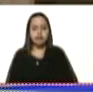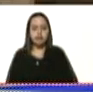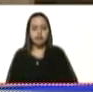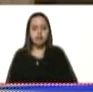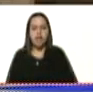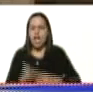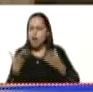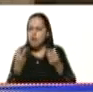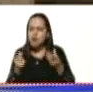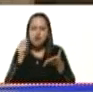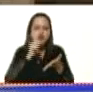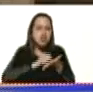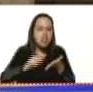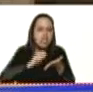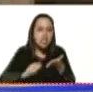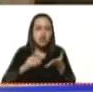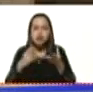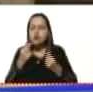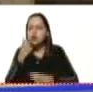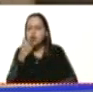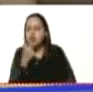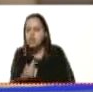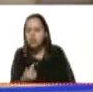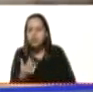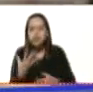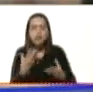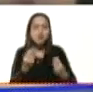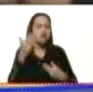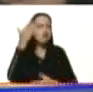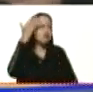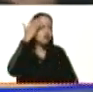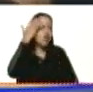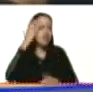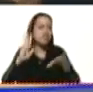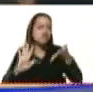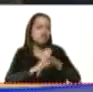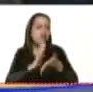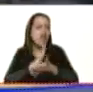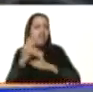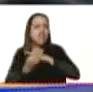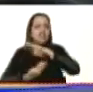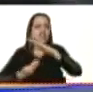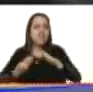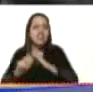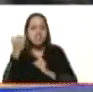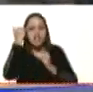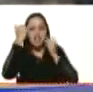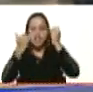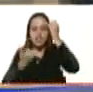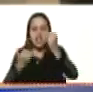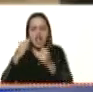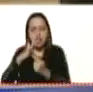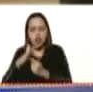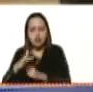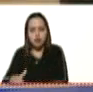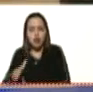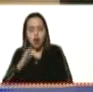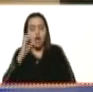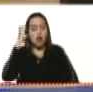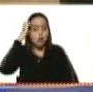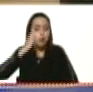Mucho se ha escrito y mucho se ha dicho y mucho se sabe de cómo la base ideológica del dominio monárquico